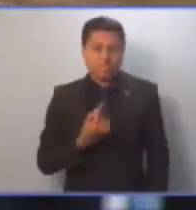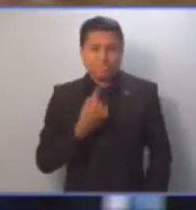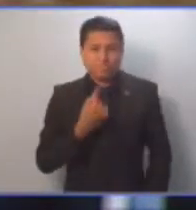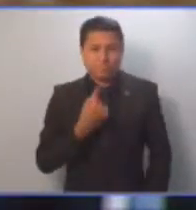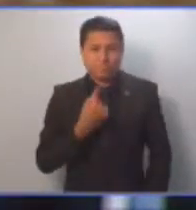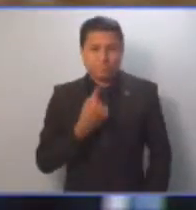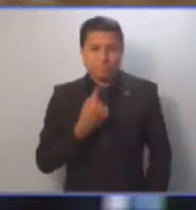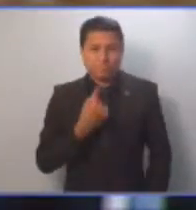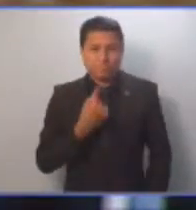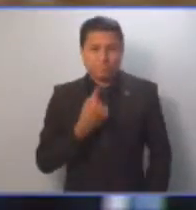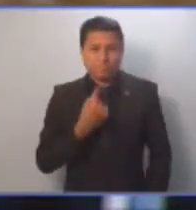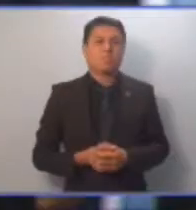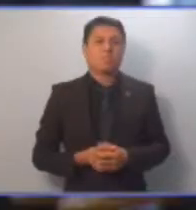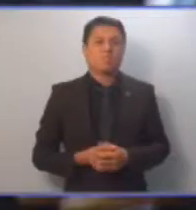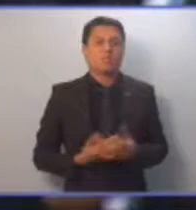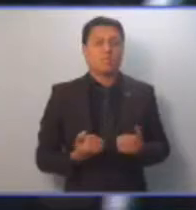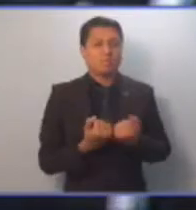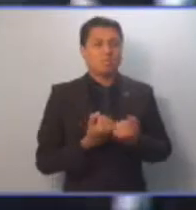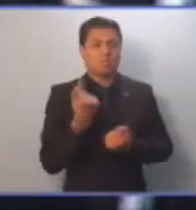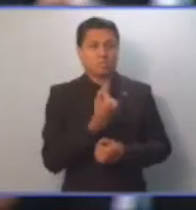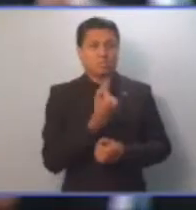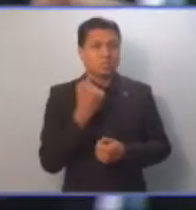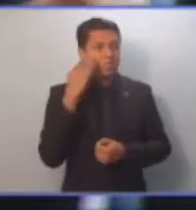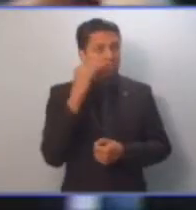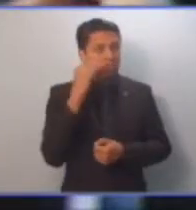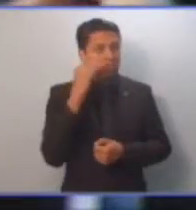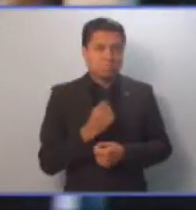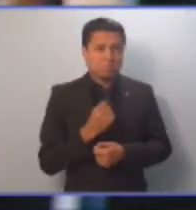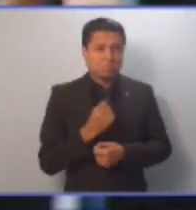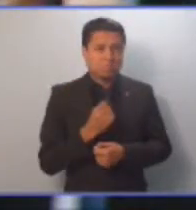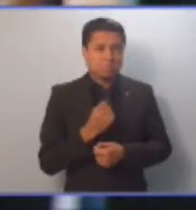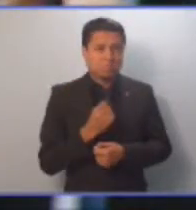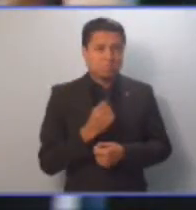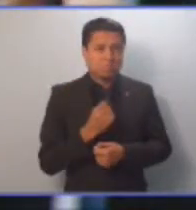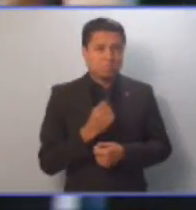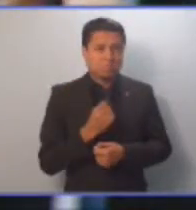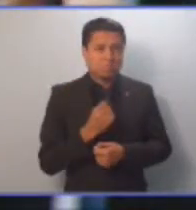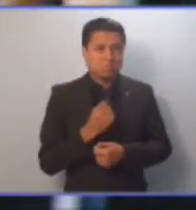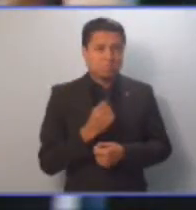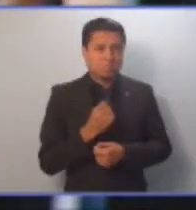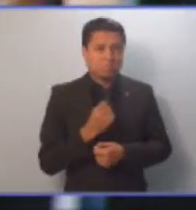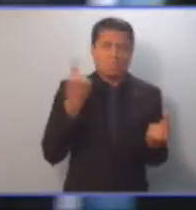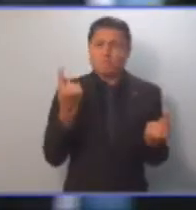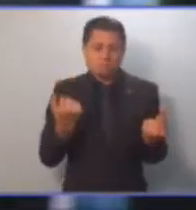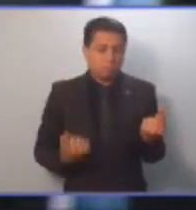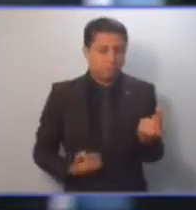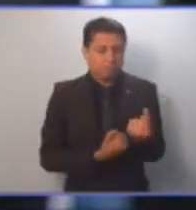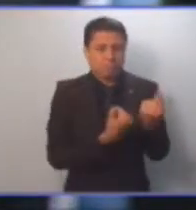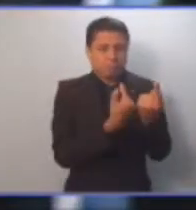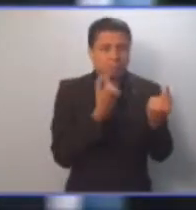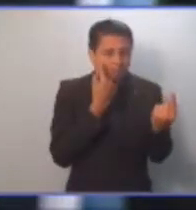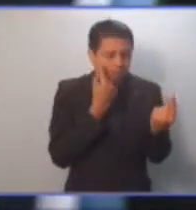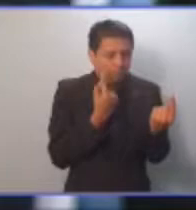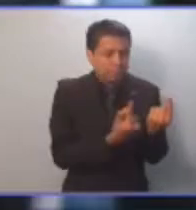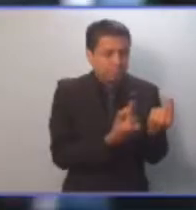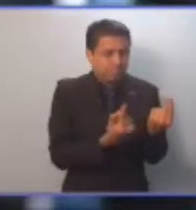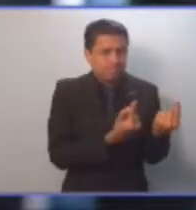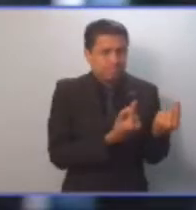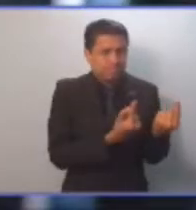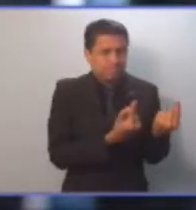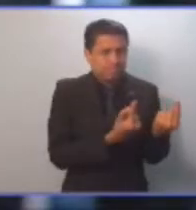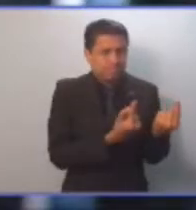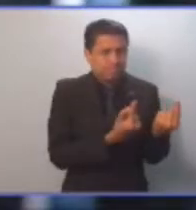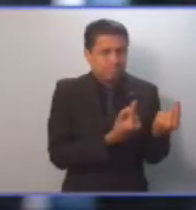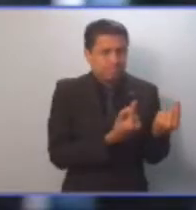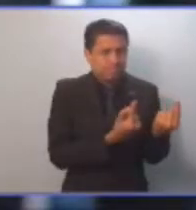y cuidadoras familiares de personas de adultos mayores, un trabajo que ya se